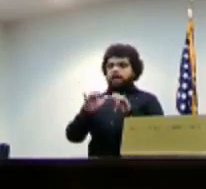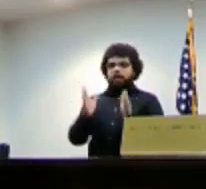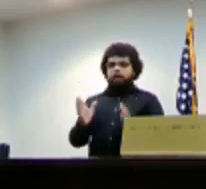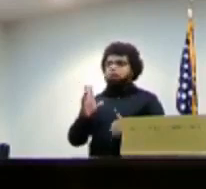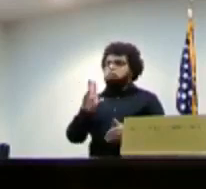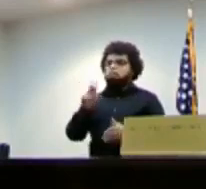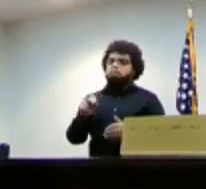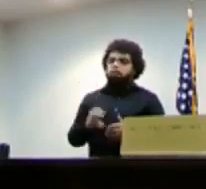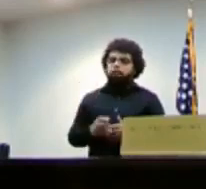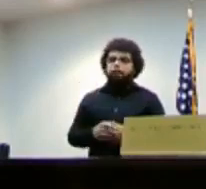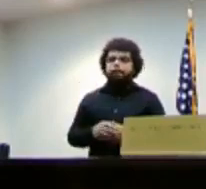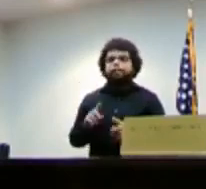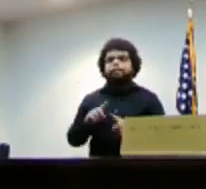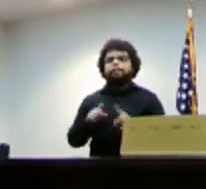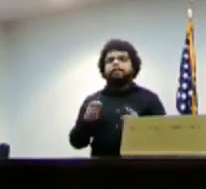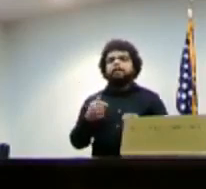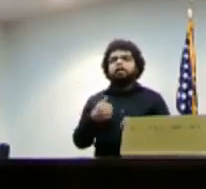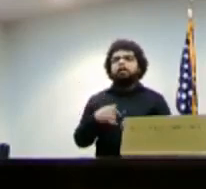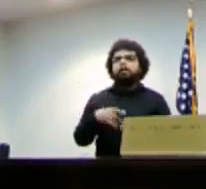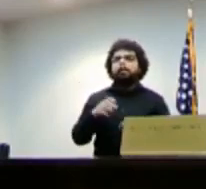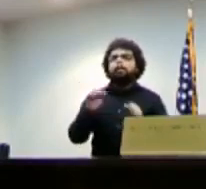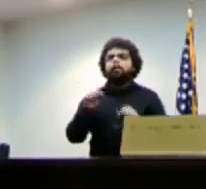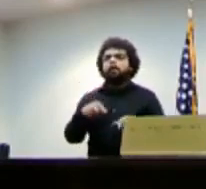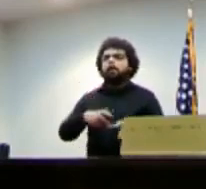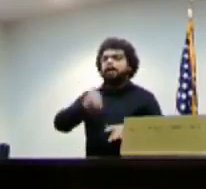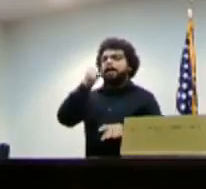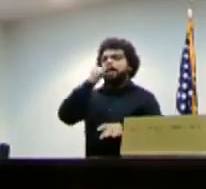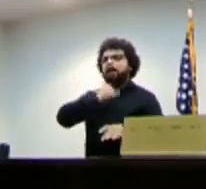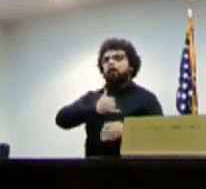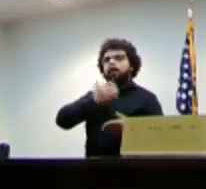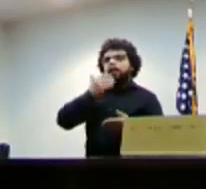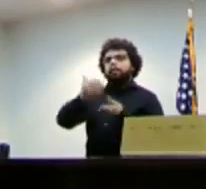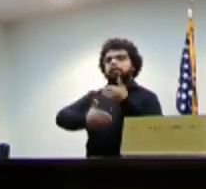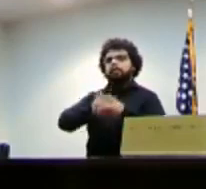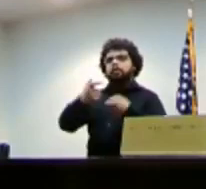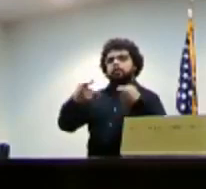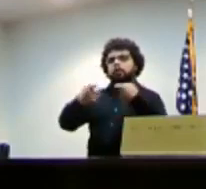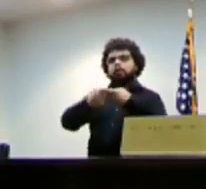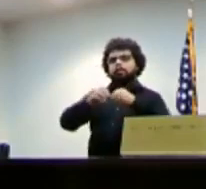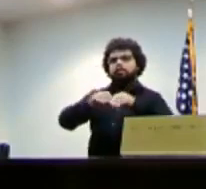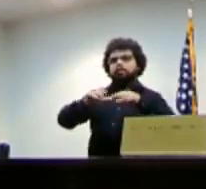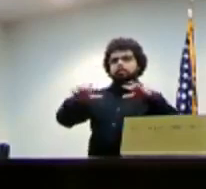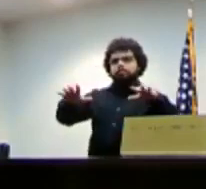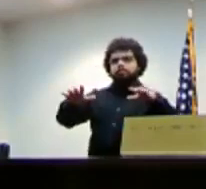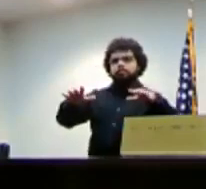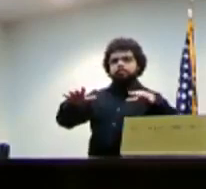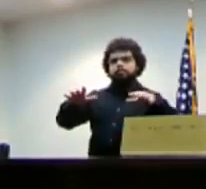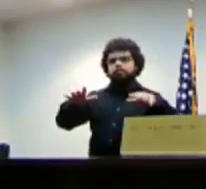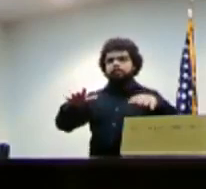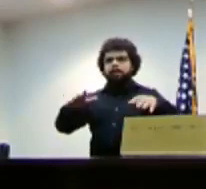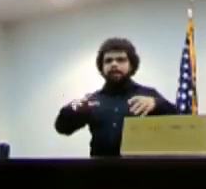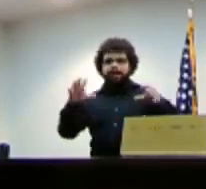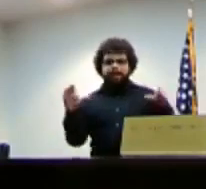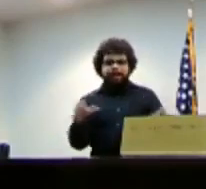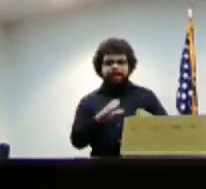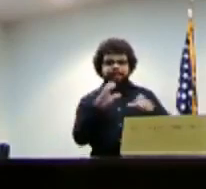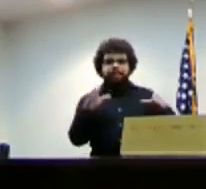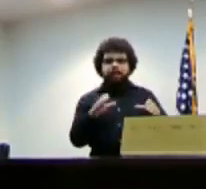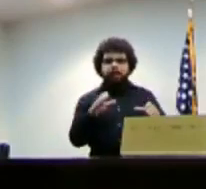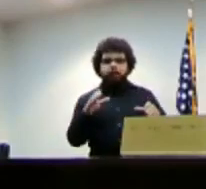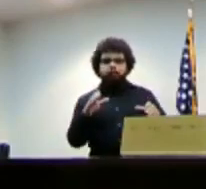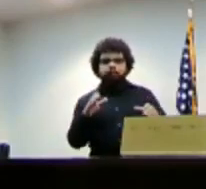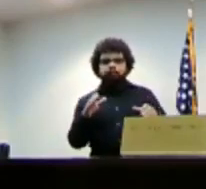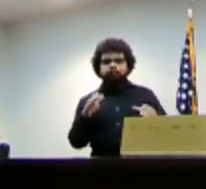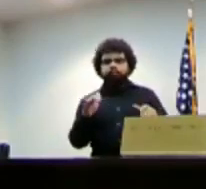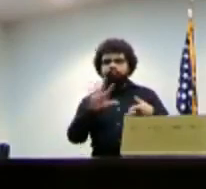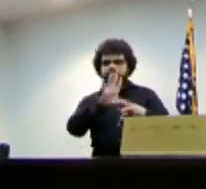¿Pudiera algún error cometido en la transmisión y distribución crear un sopetazo, ¿verdad? Para hablarlo